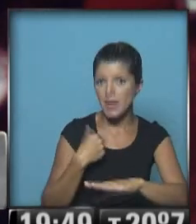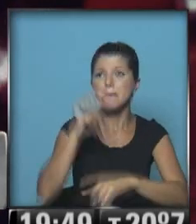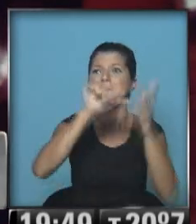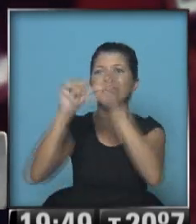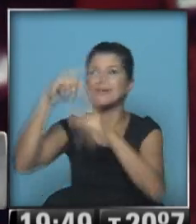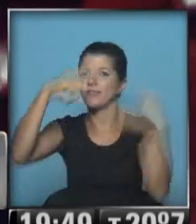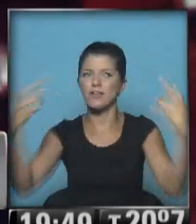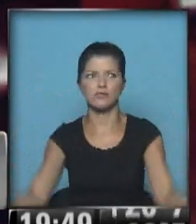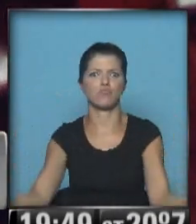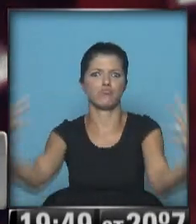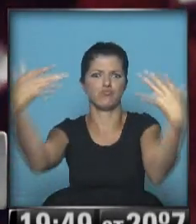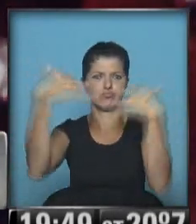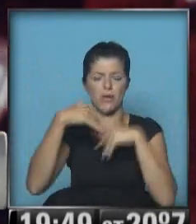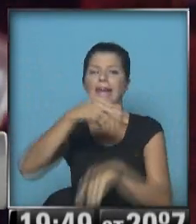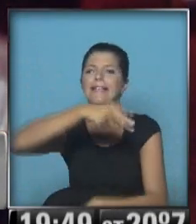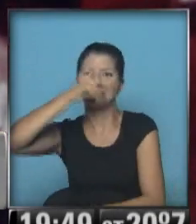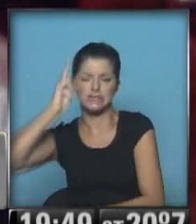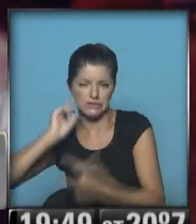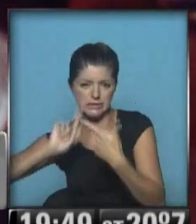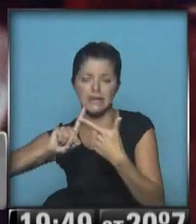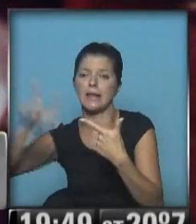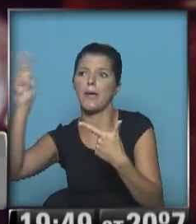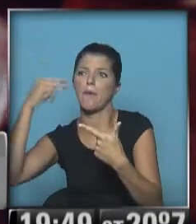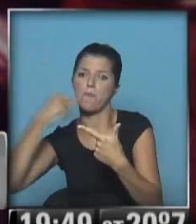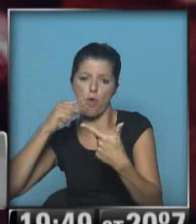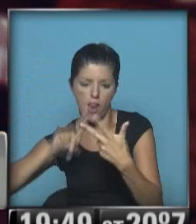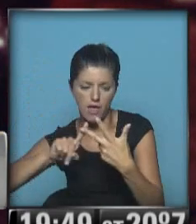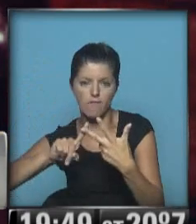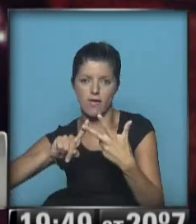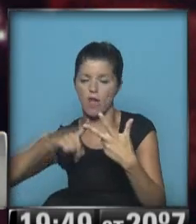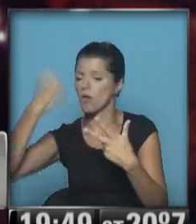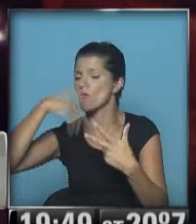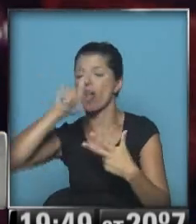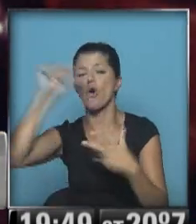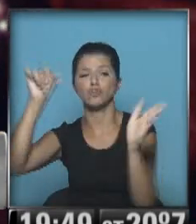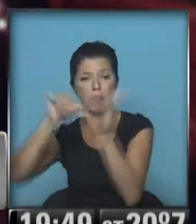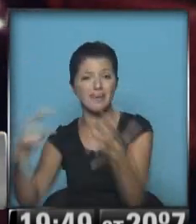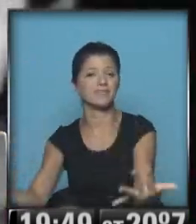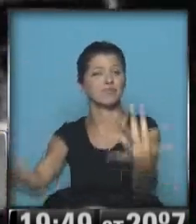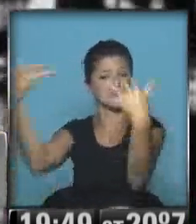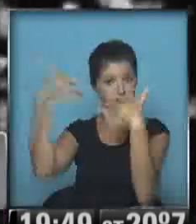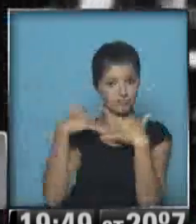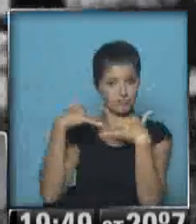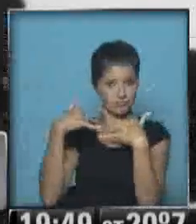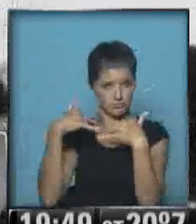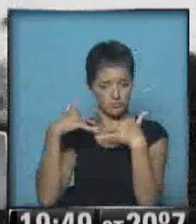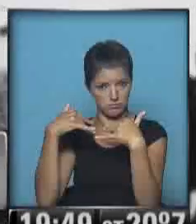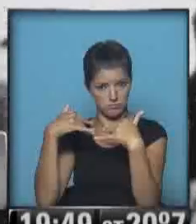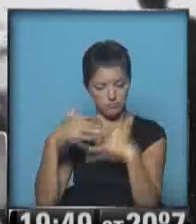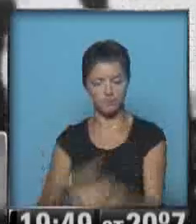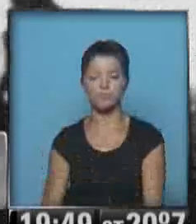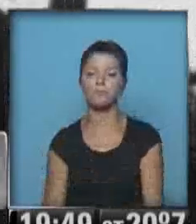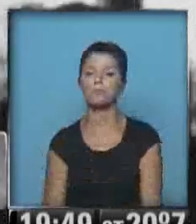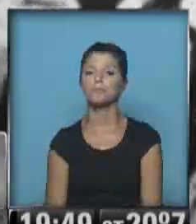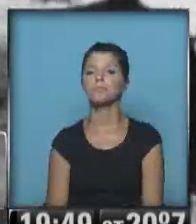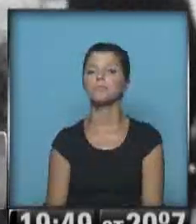del Mundo vinieron de chile vinieron de Bolivia vinieron de cualquier otro país Julio